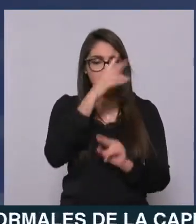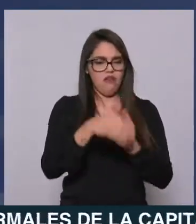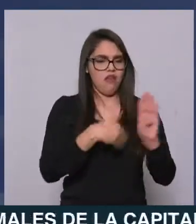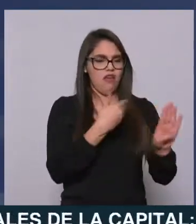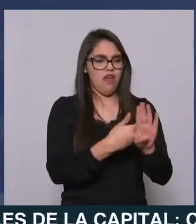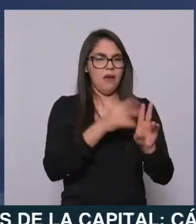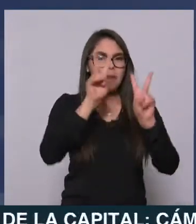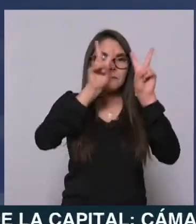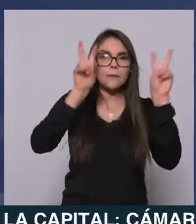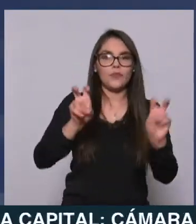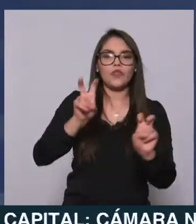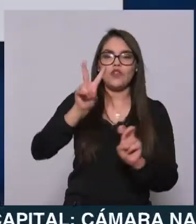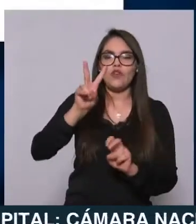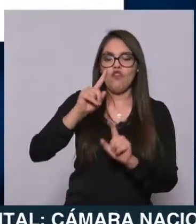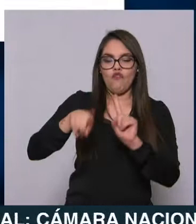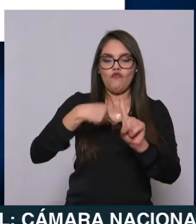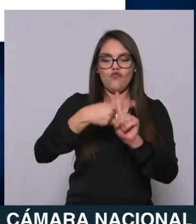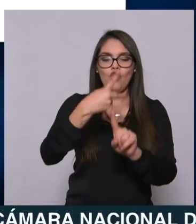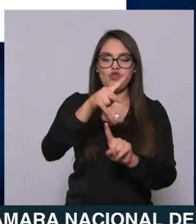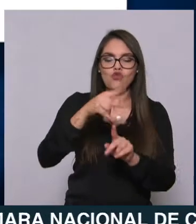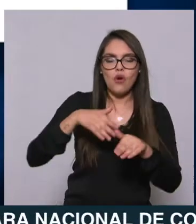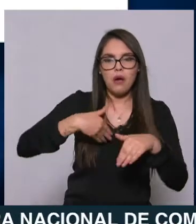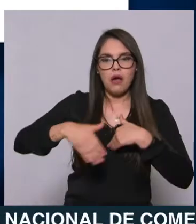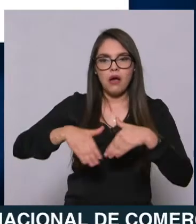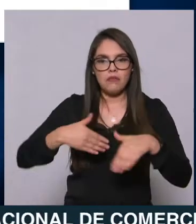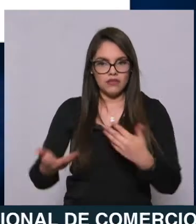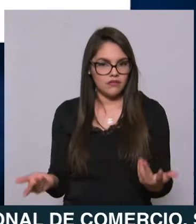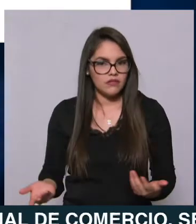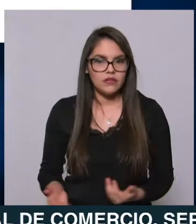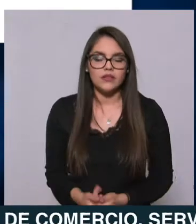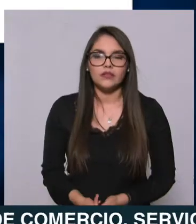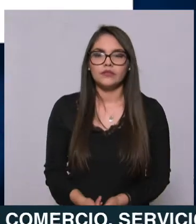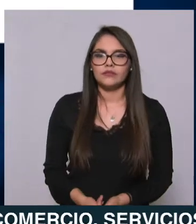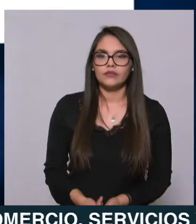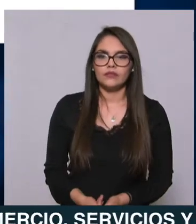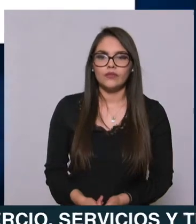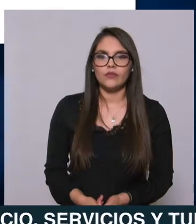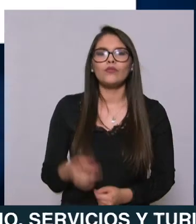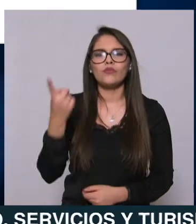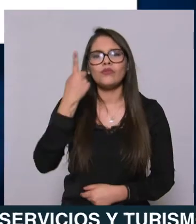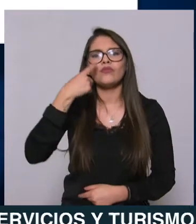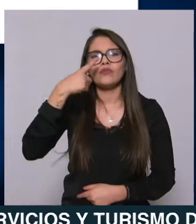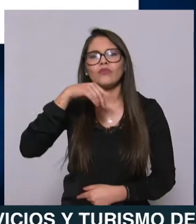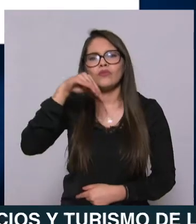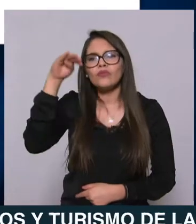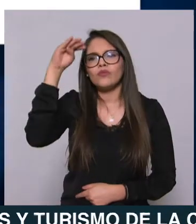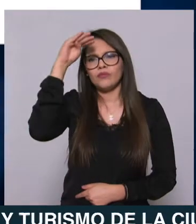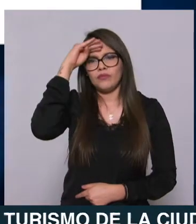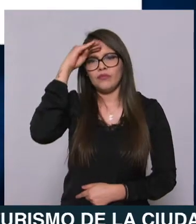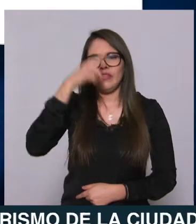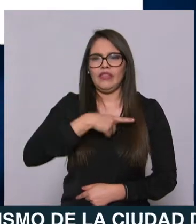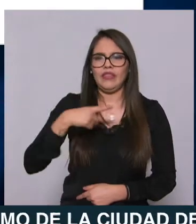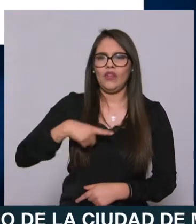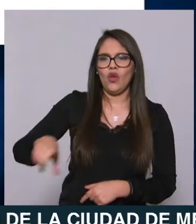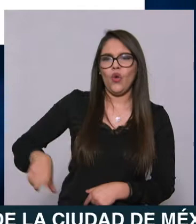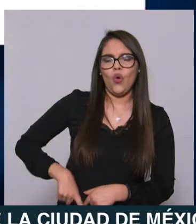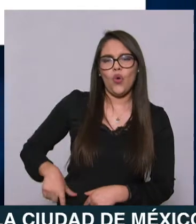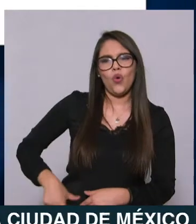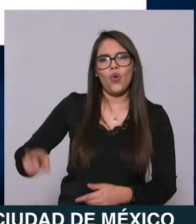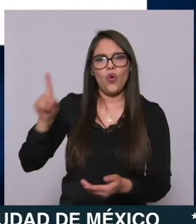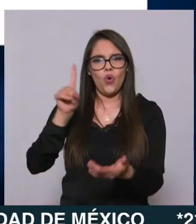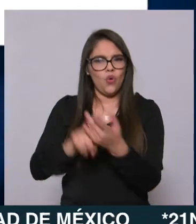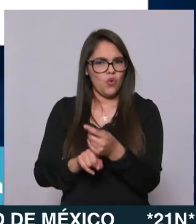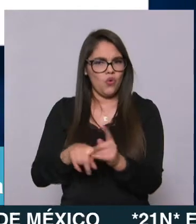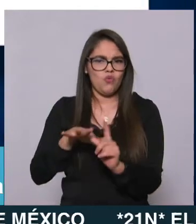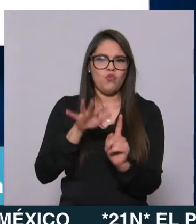camino? Y sobre esto que estás diciendo, Aleida, ¿qué consideras que se debe hacer a nivel gobierno y a nivel